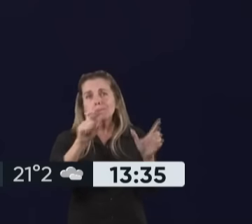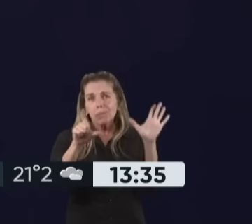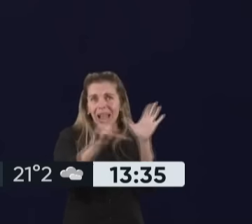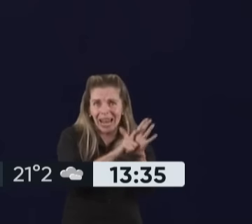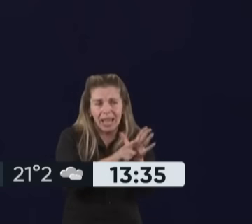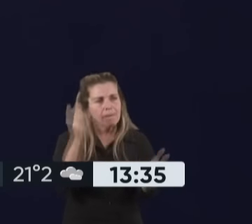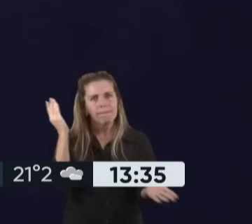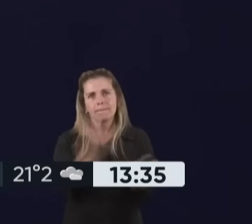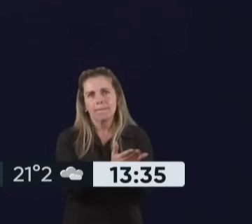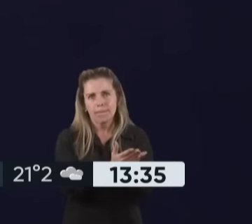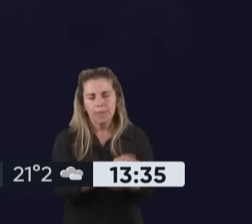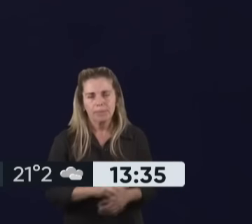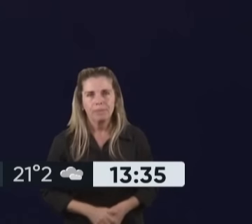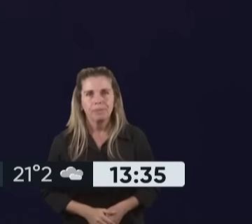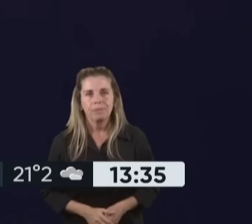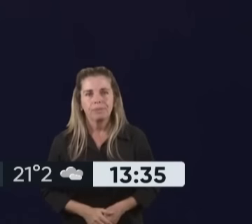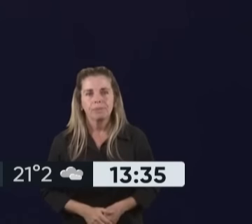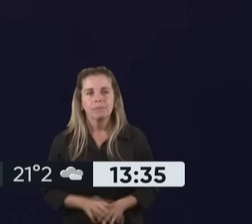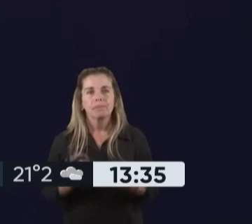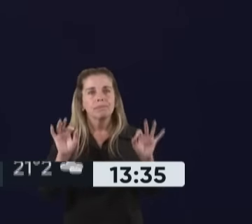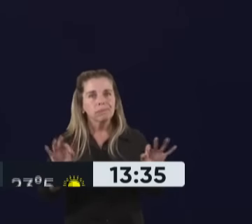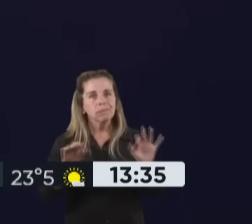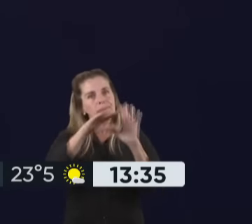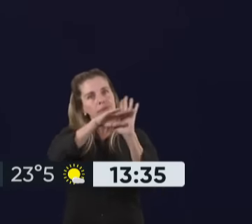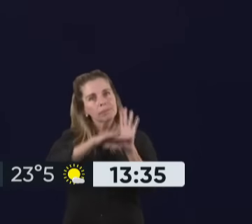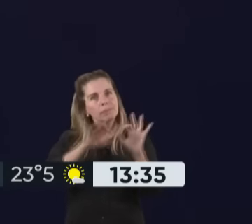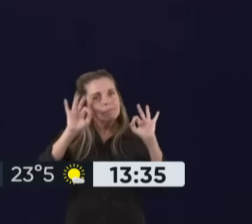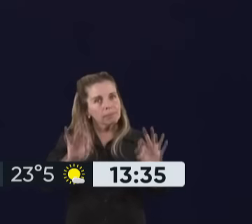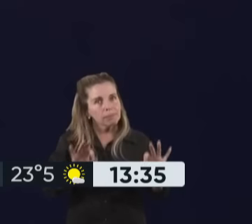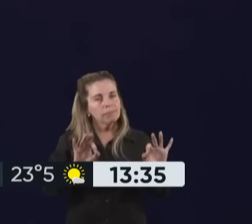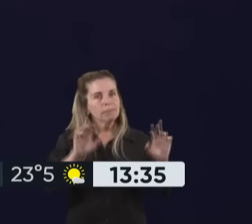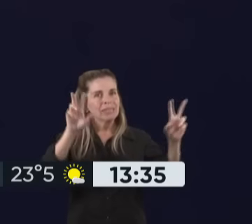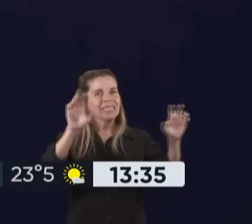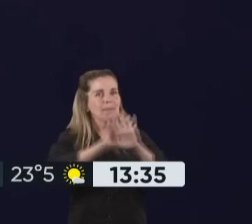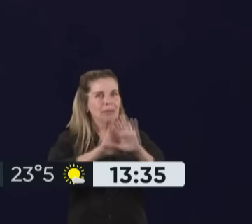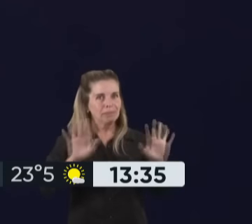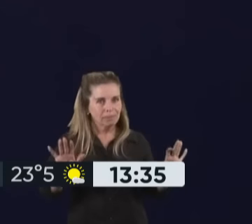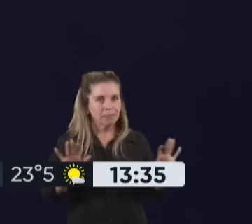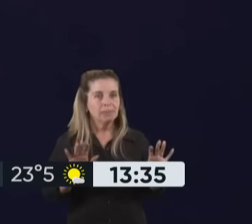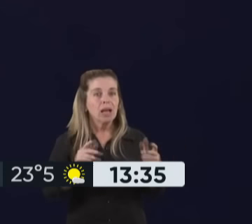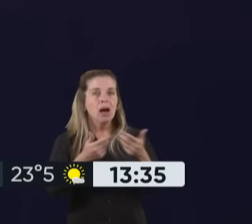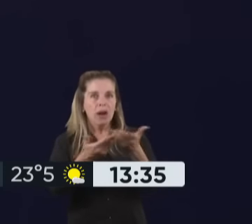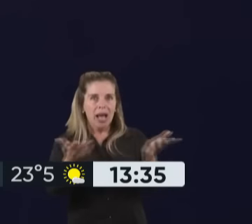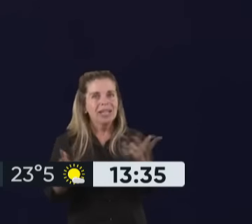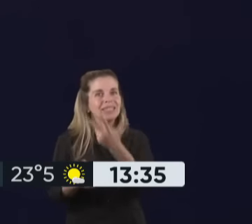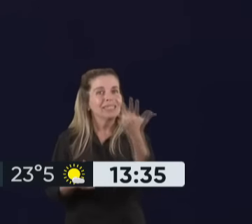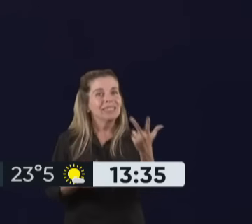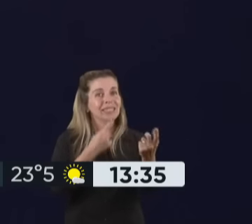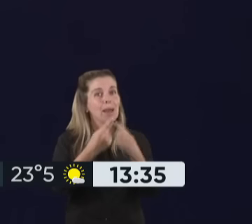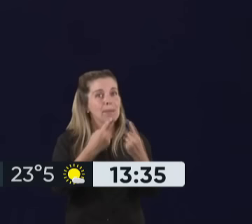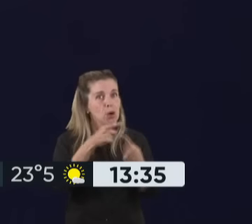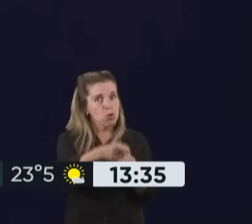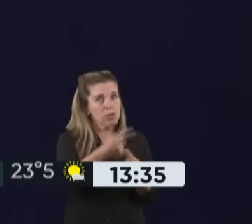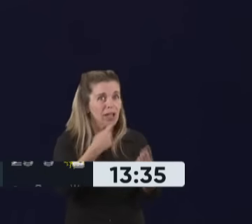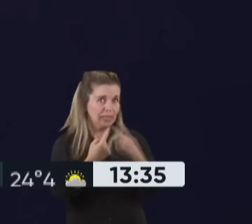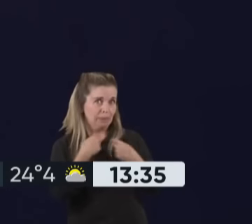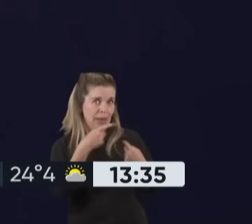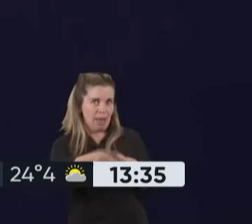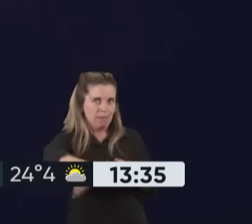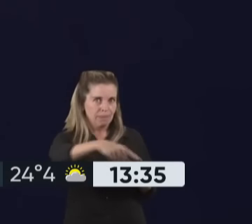fuerte. Bueno, esta es la parte del Código Penal, así que dejamos las 3 preguntas que ustedes tenían